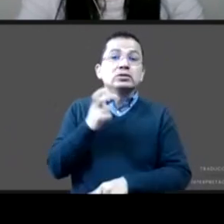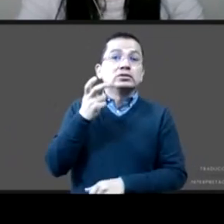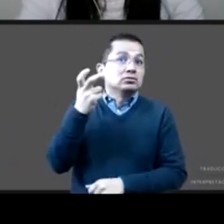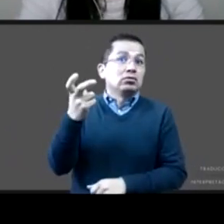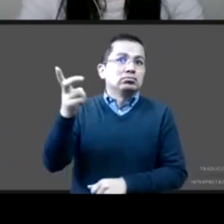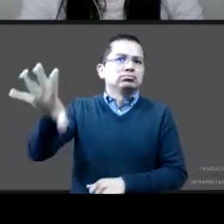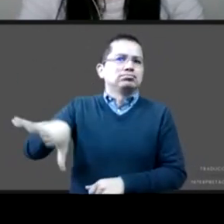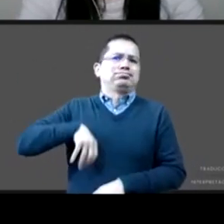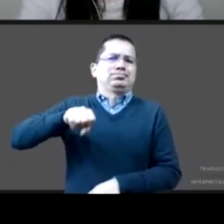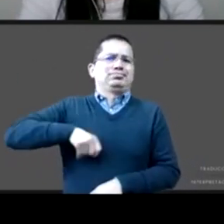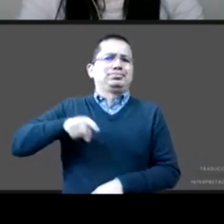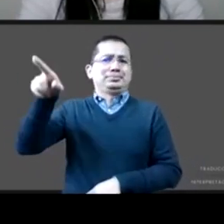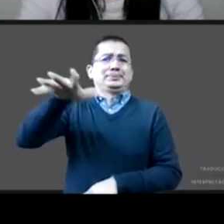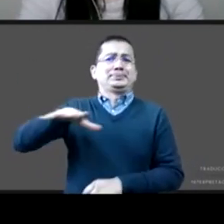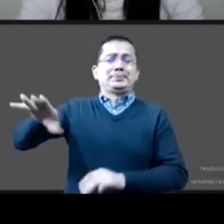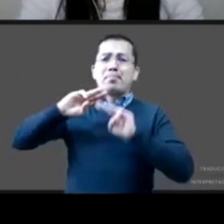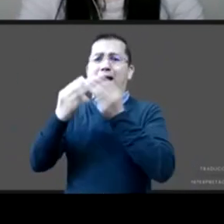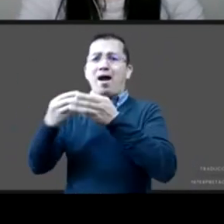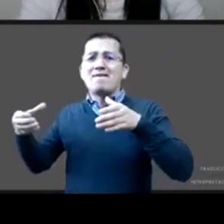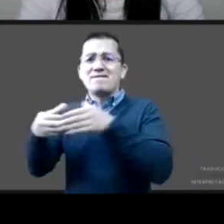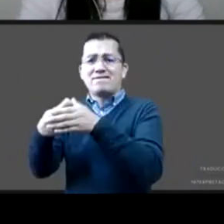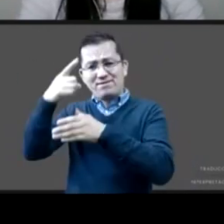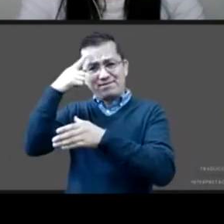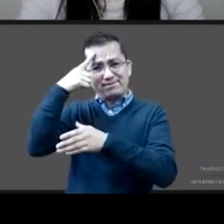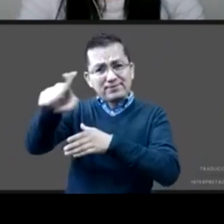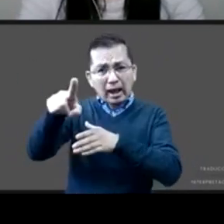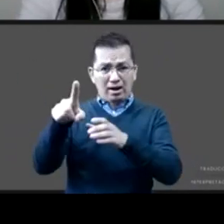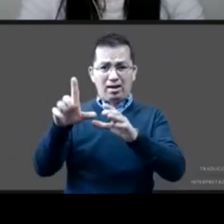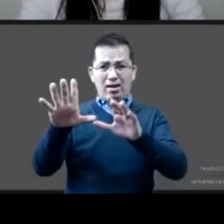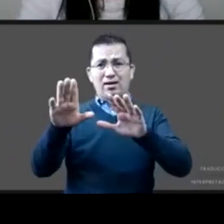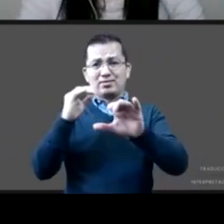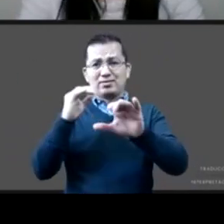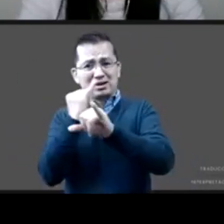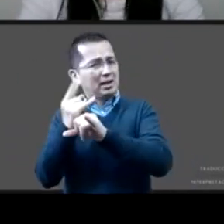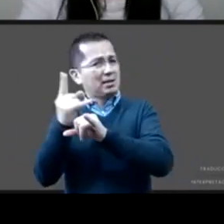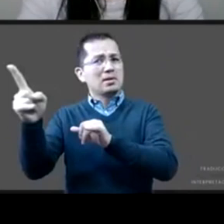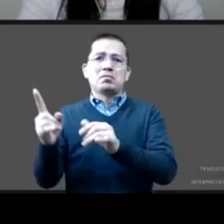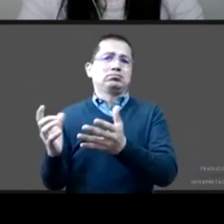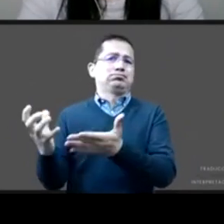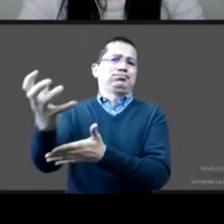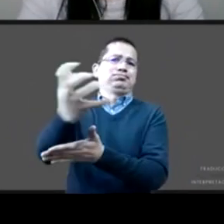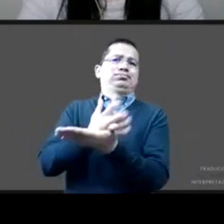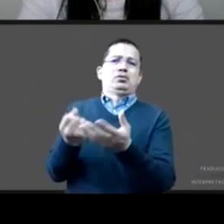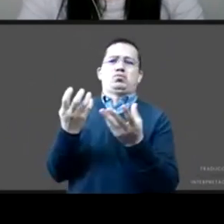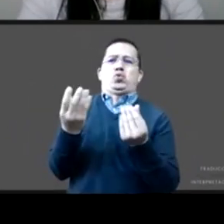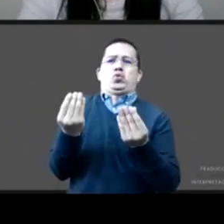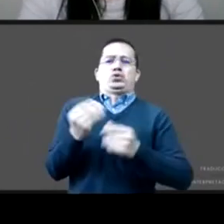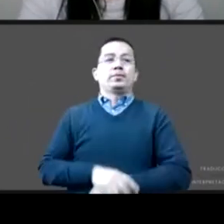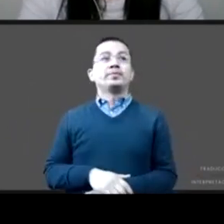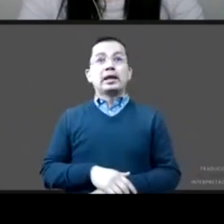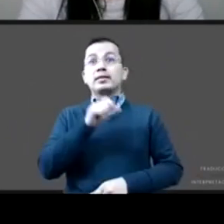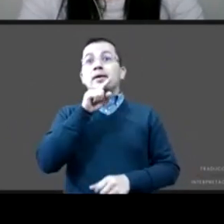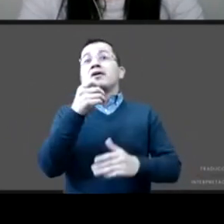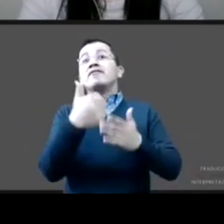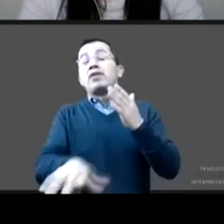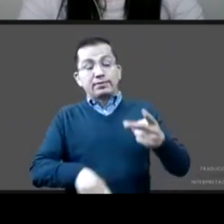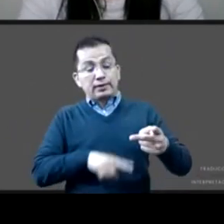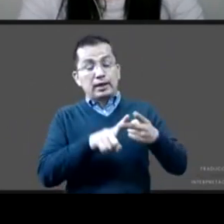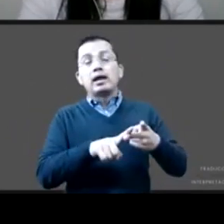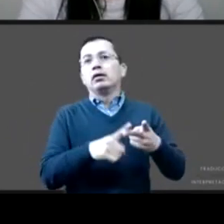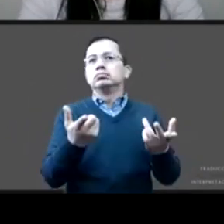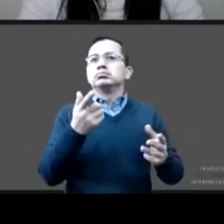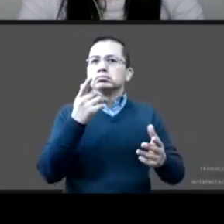Tenemos un desafío normativo. Por ejemplo, el grooming no está legislado y es un tema que tenemos que hacer a nivel